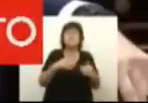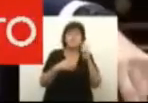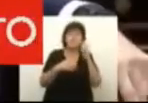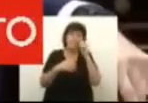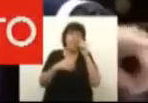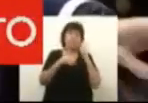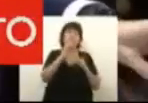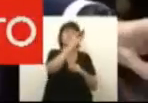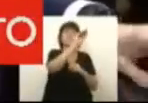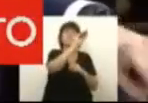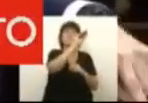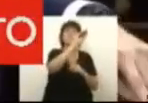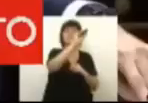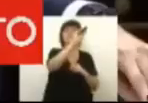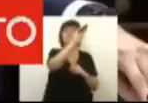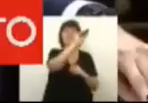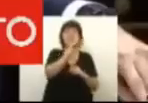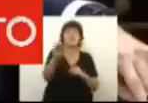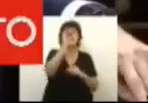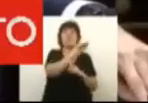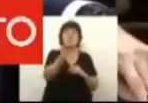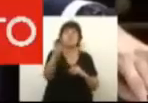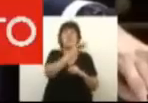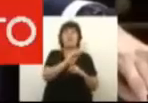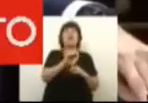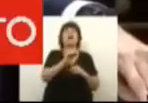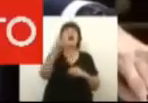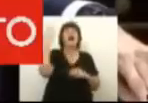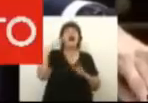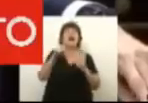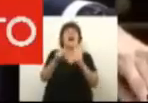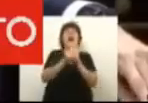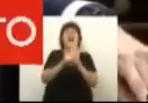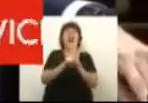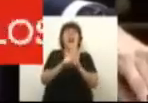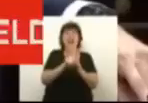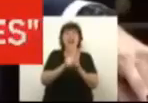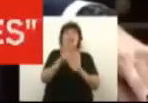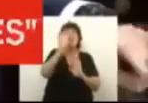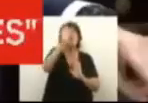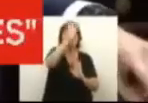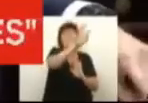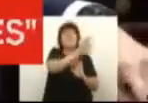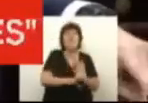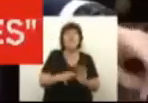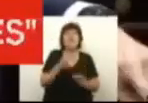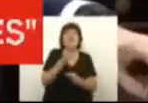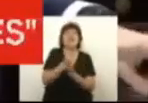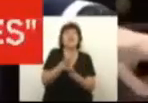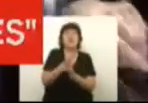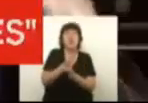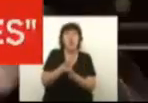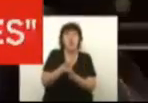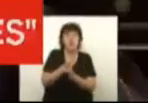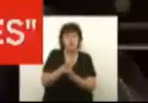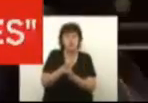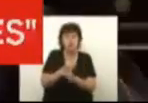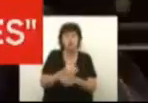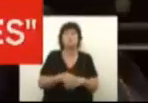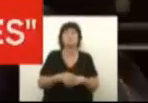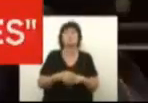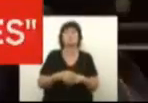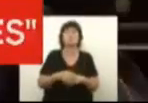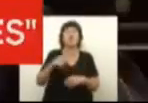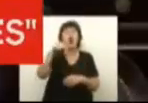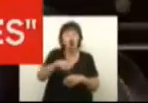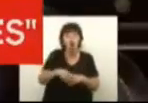expresado en la Cámara de Diputados con nuestro voto negativo y también en las movilizaciones el 24 de octubre y en el día de hoy también